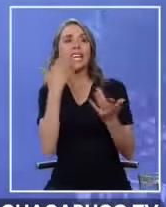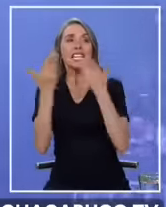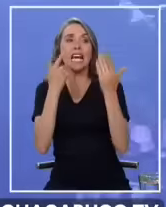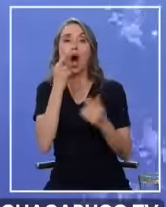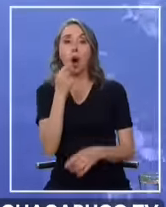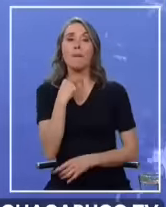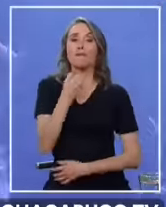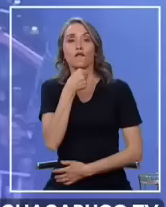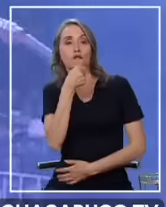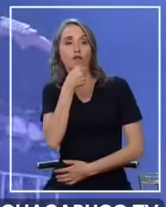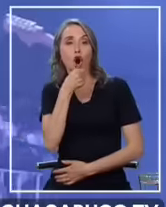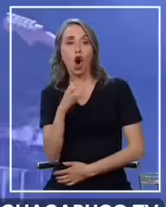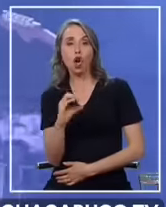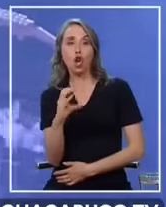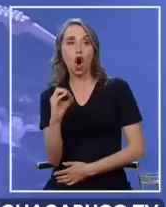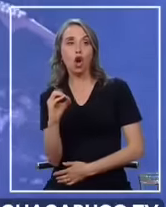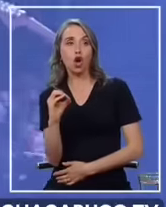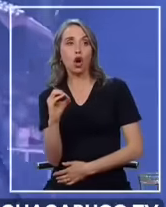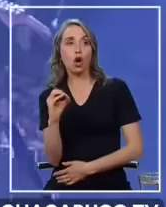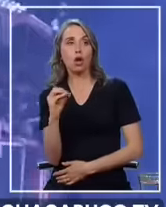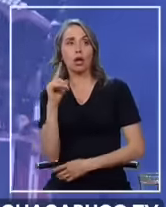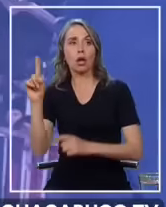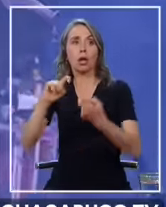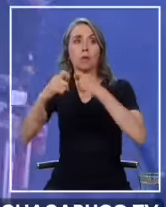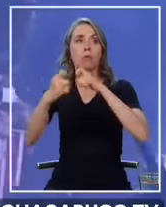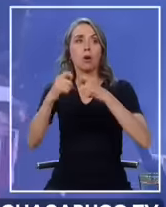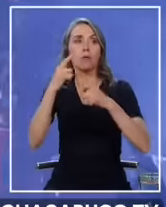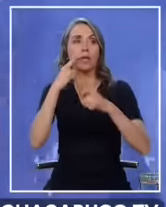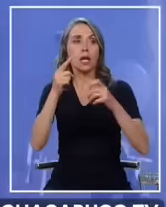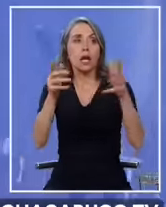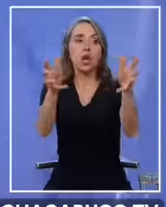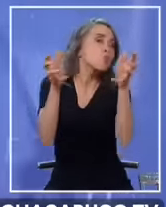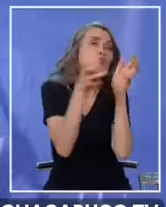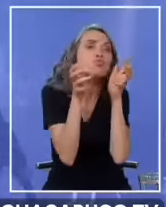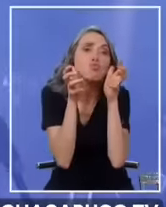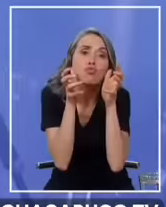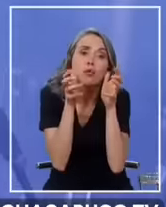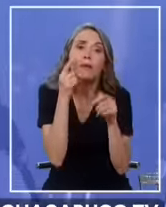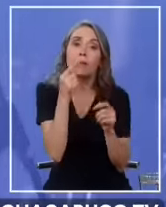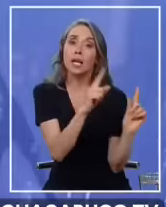su vocalista Coco Stambuk realizaría un polémico acto.